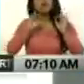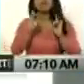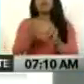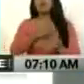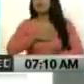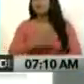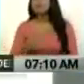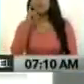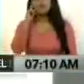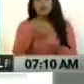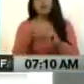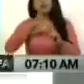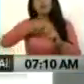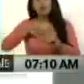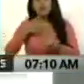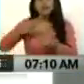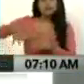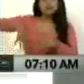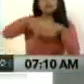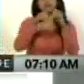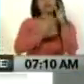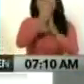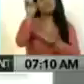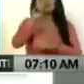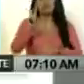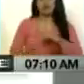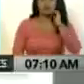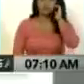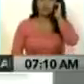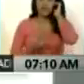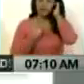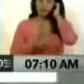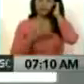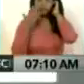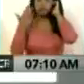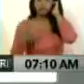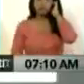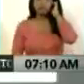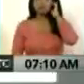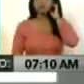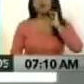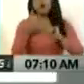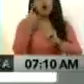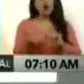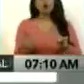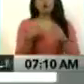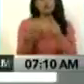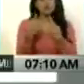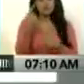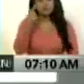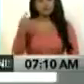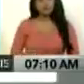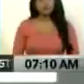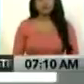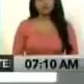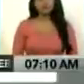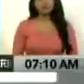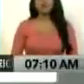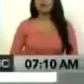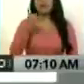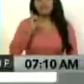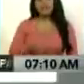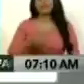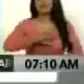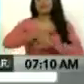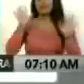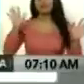nuestra parte para sacar el país adelante. Parte de la interacción, vamos a revisar otras de las interacciones. El Quijote nos dice, se tiene